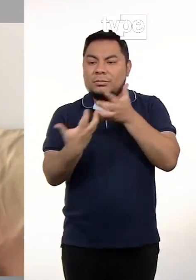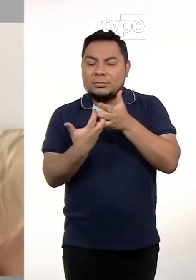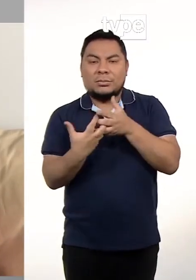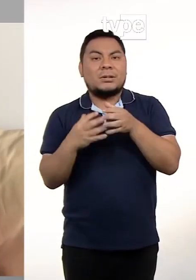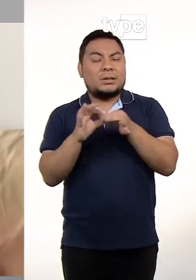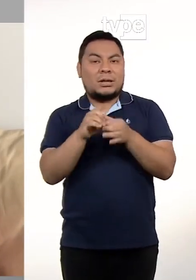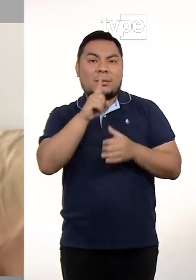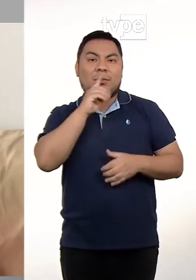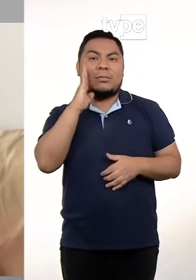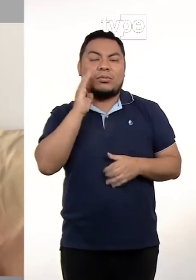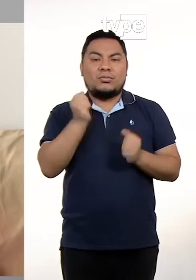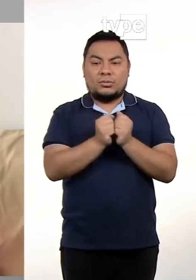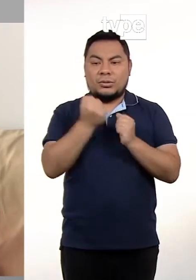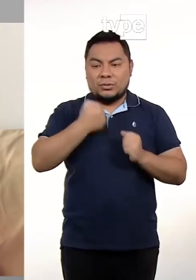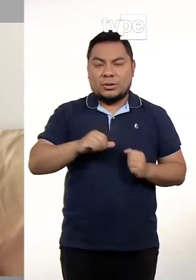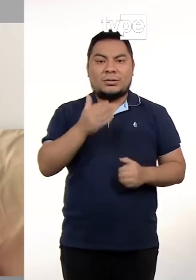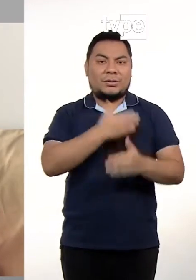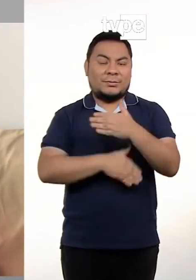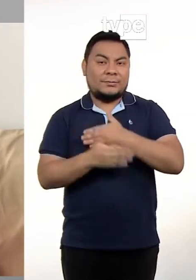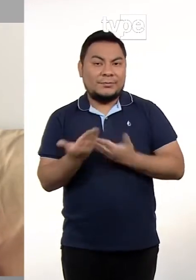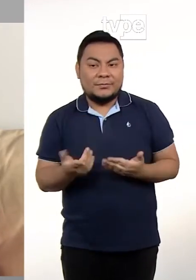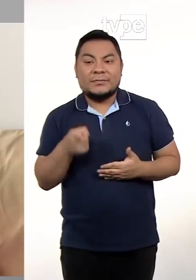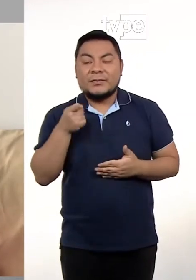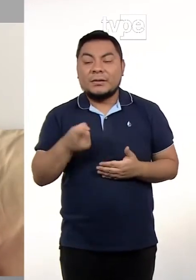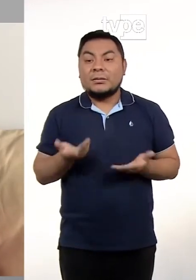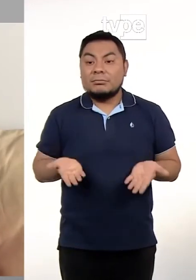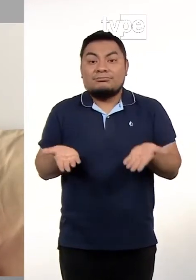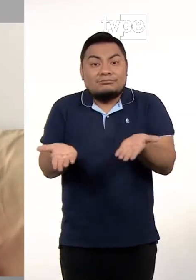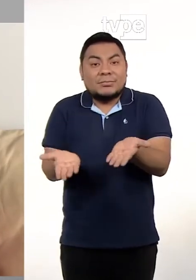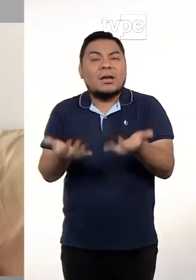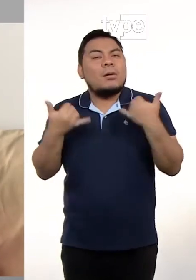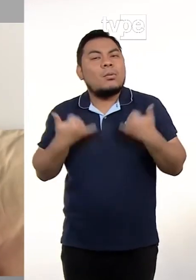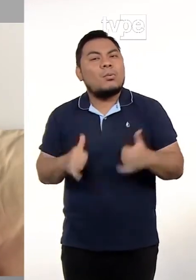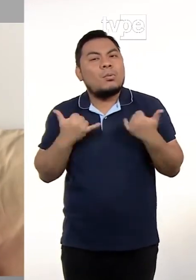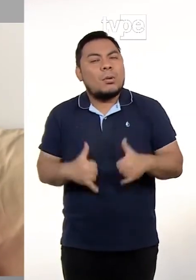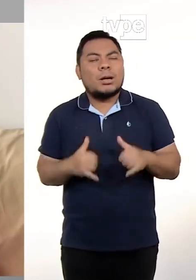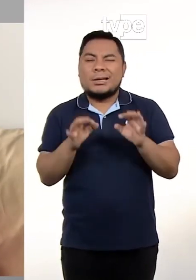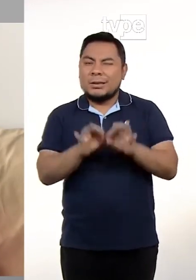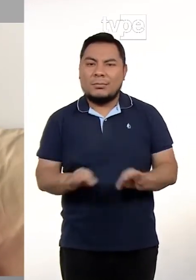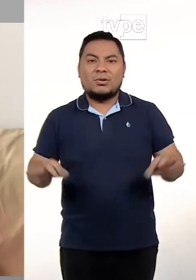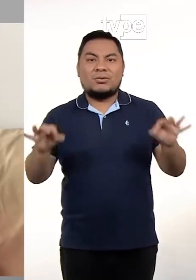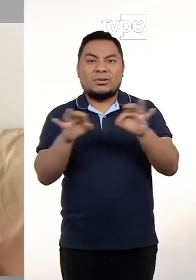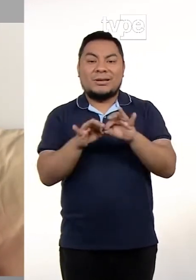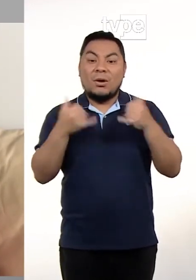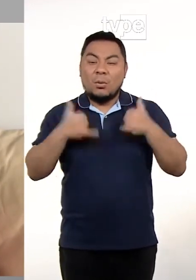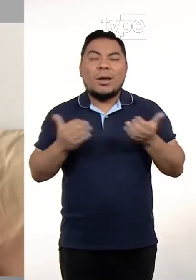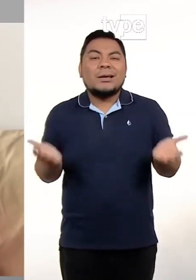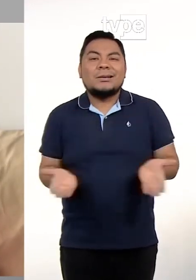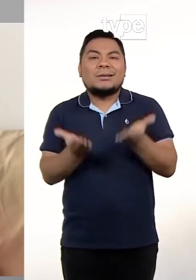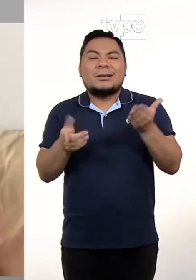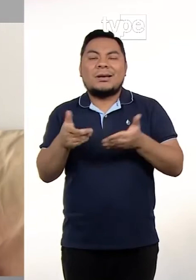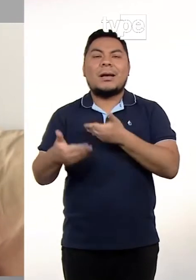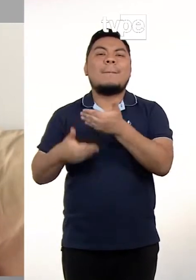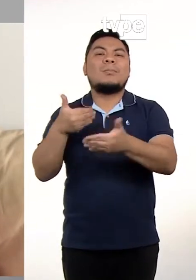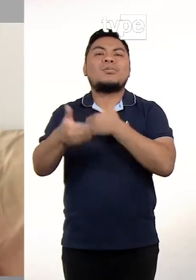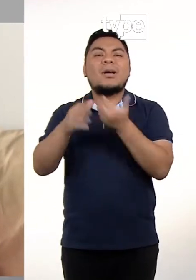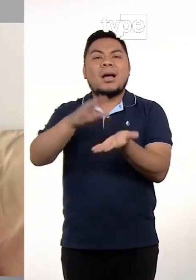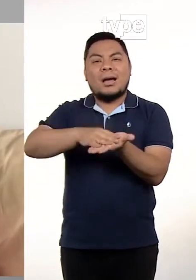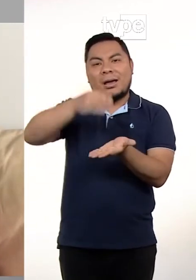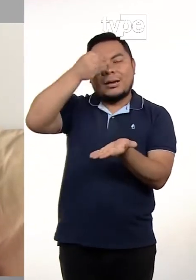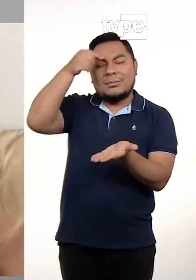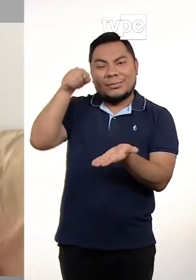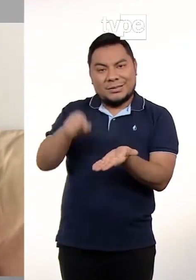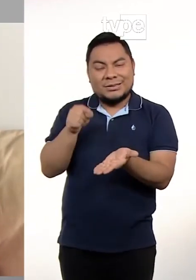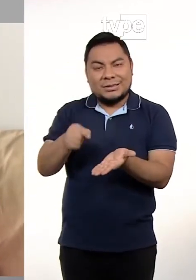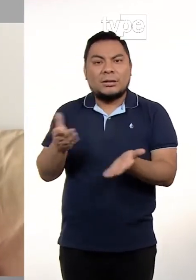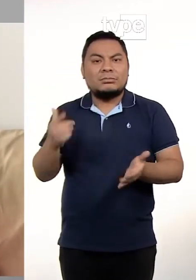esa relación que establezcamos con ellos. El juego es muy importante y motivador para el proceso